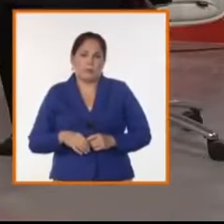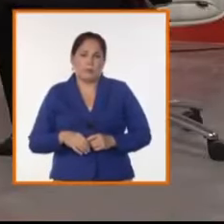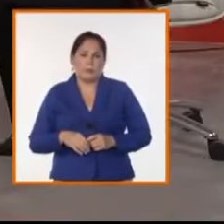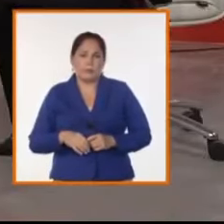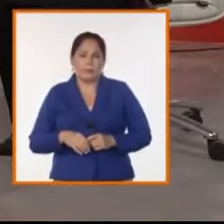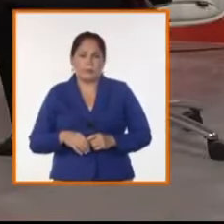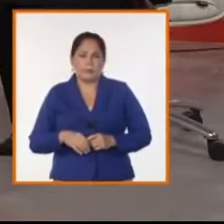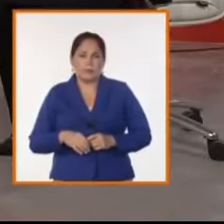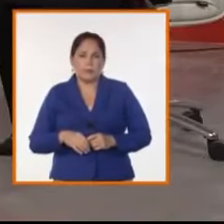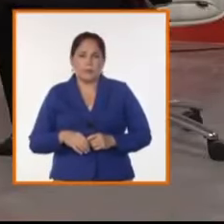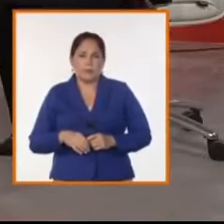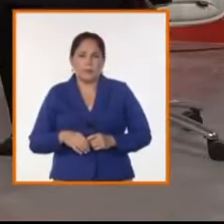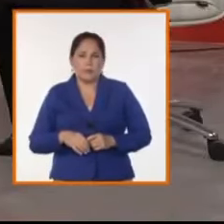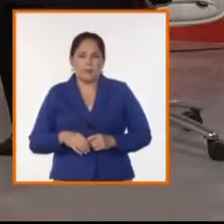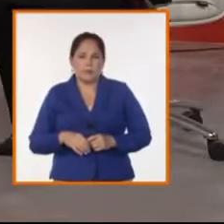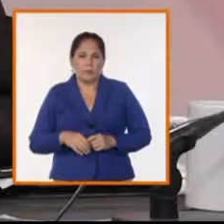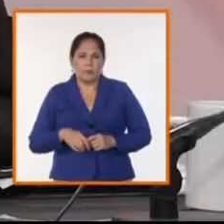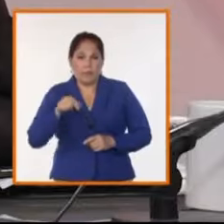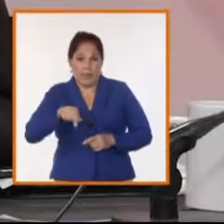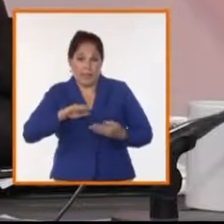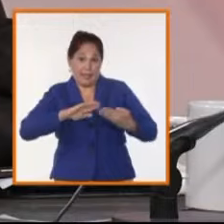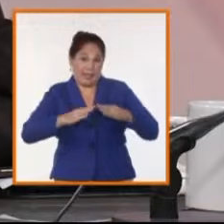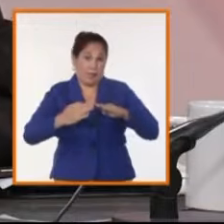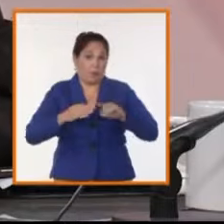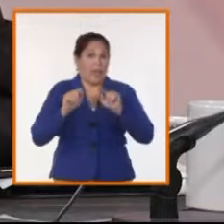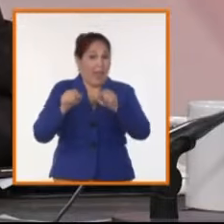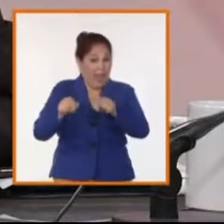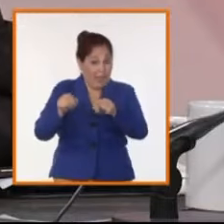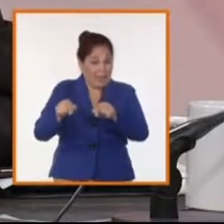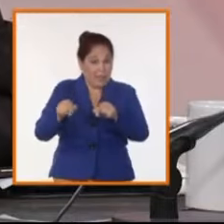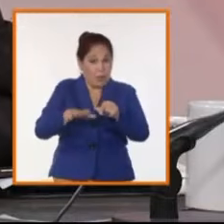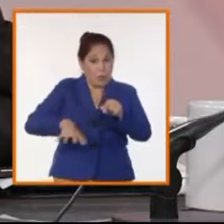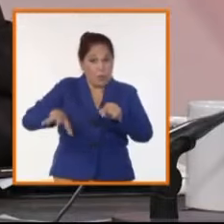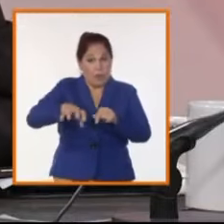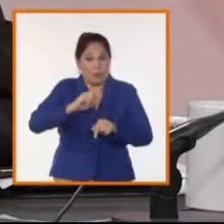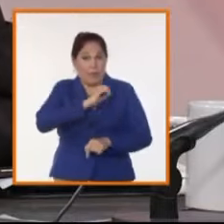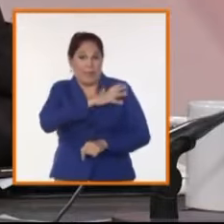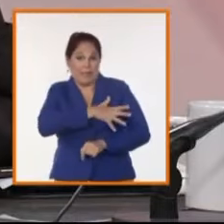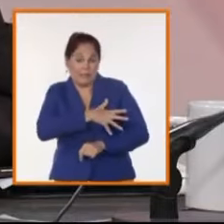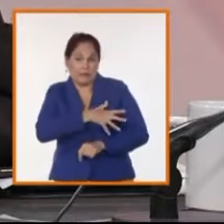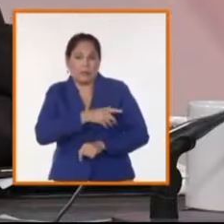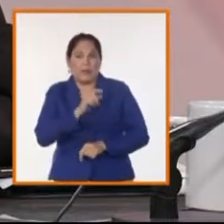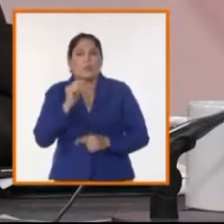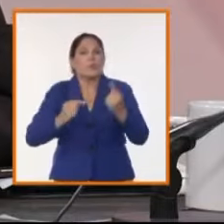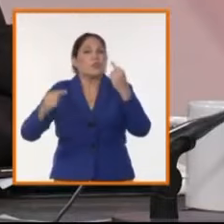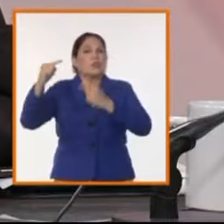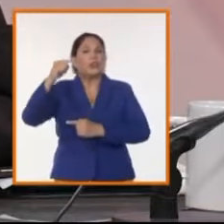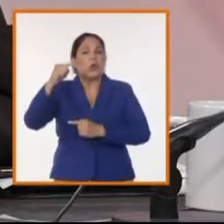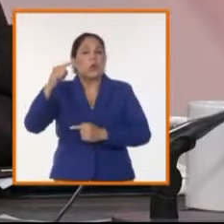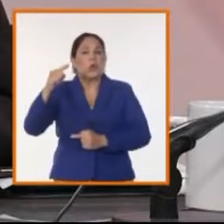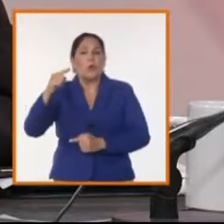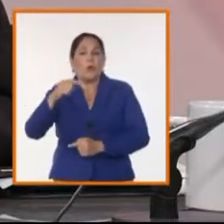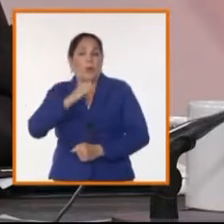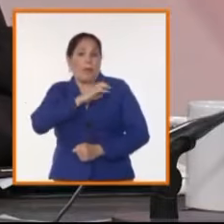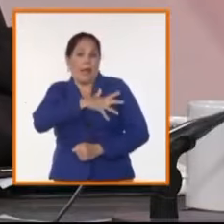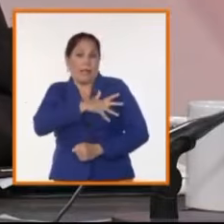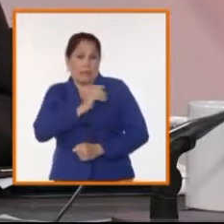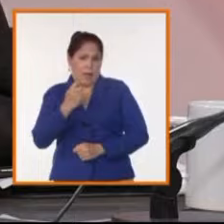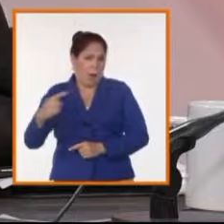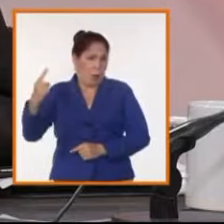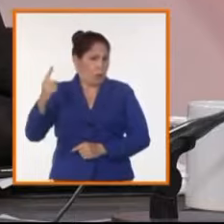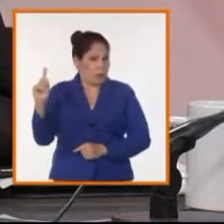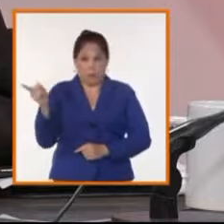internacional lo que se disputa allí en ese territorio palestino no es solo el destino de Palestina es